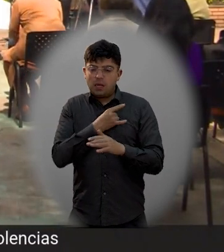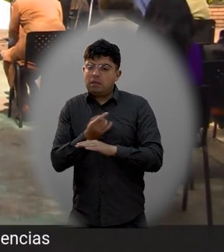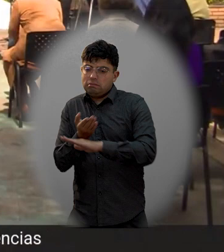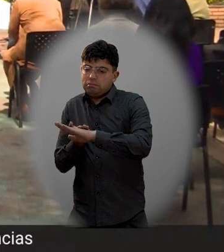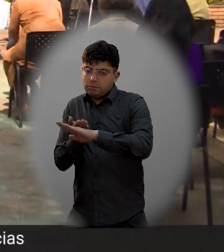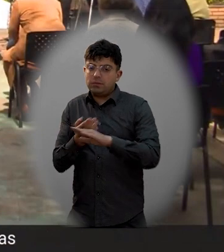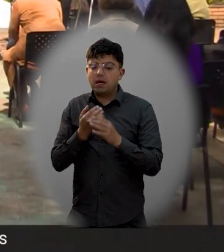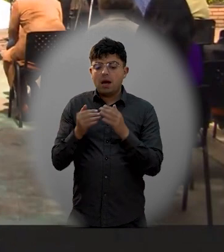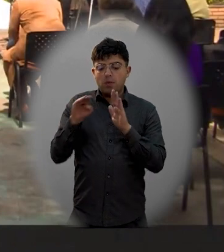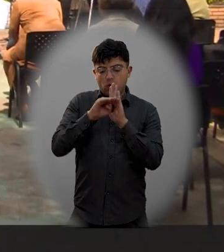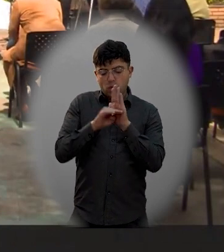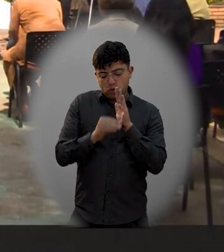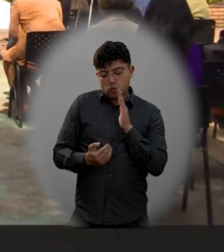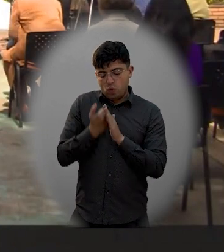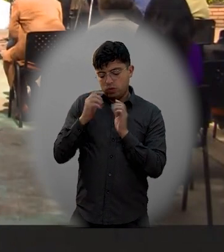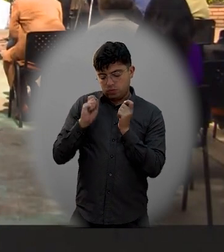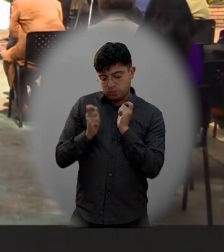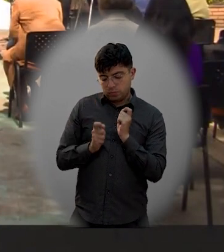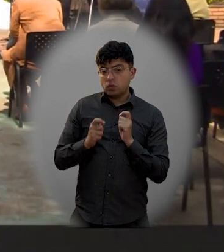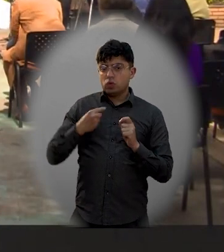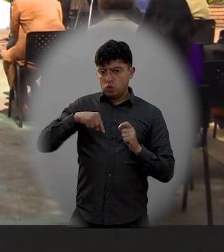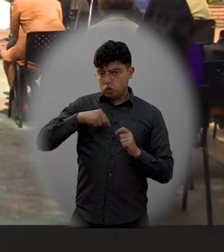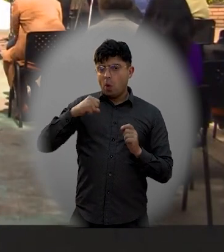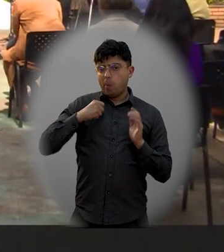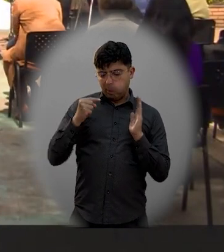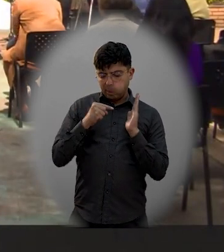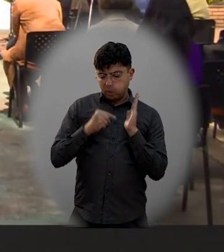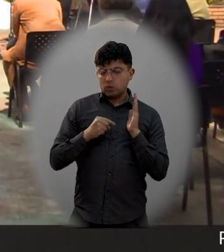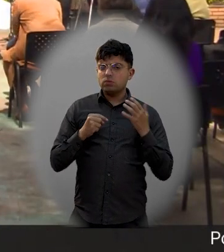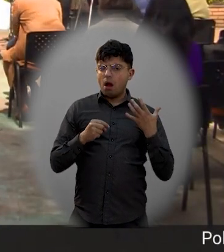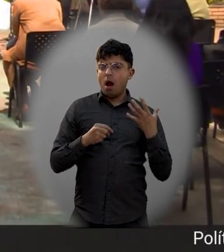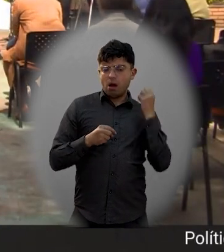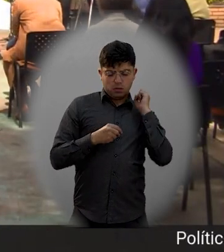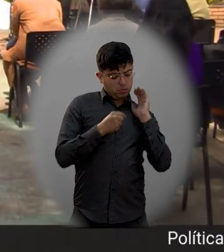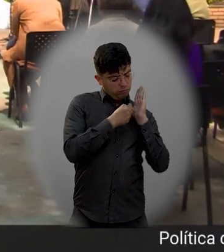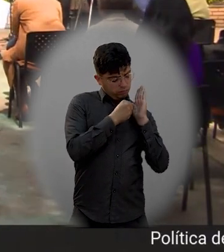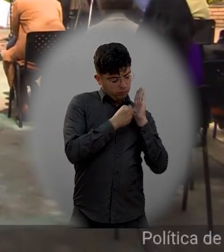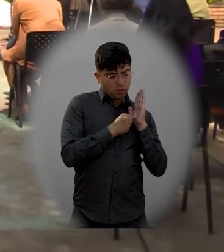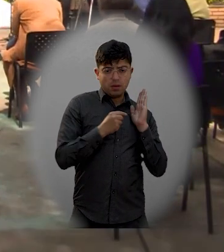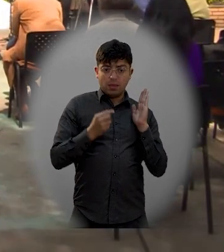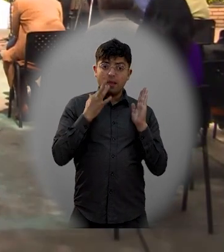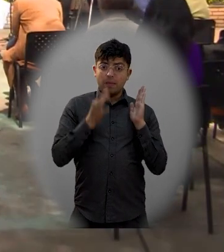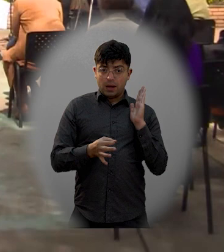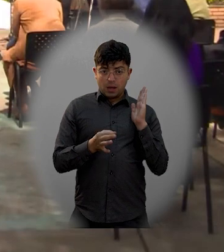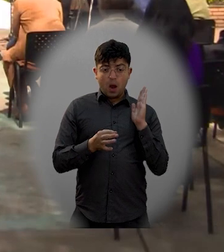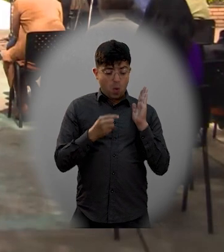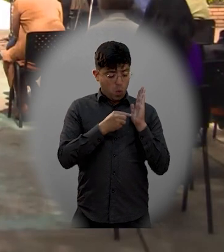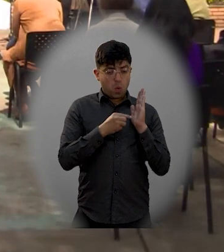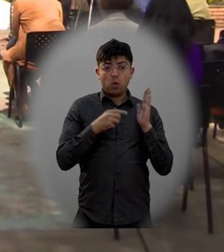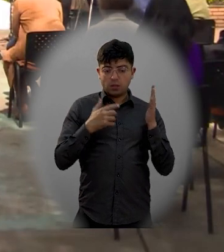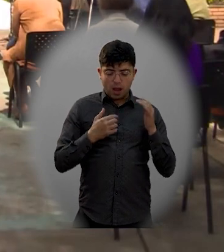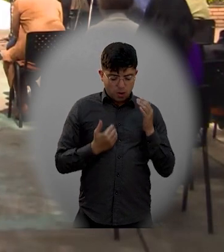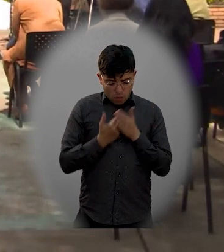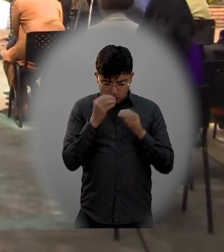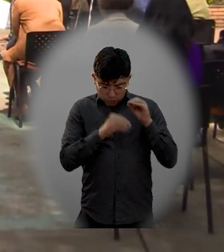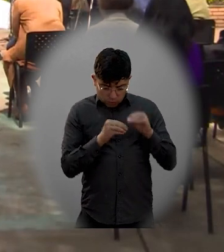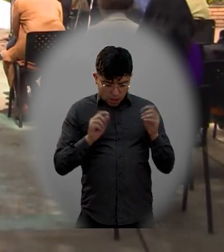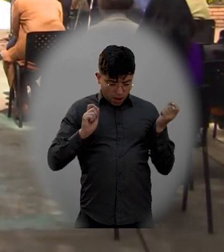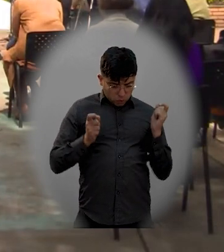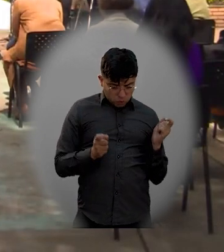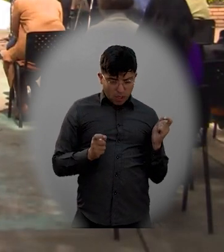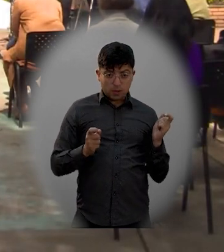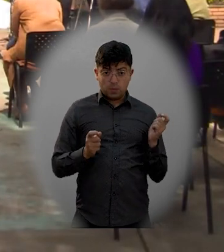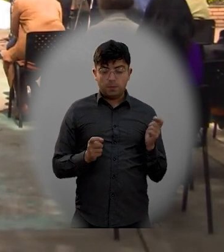actualizar los protocolos. Nosotros tenemos un buen insumo, un buen antecedente, que efectivamente es el que estamos actualizando,